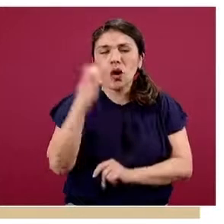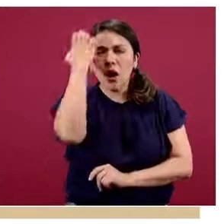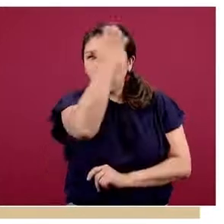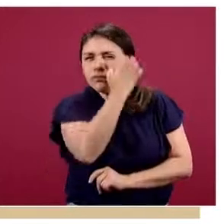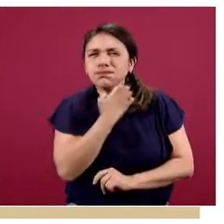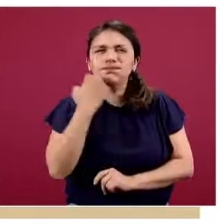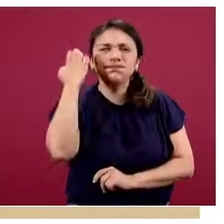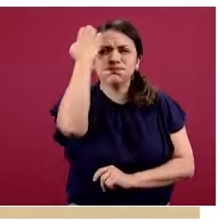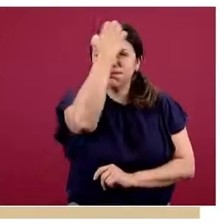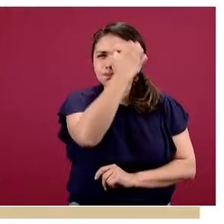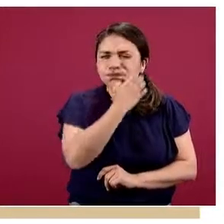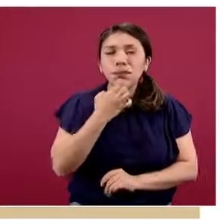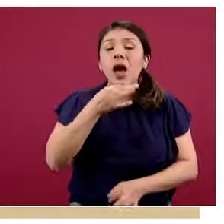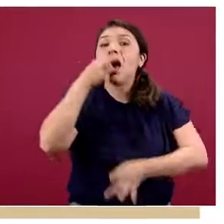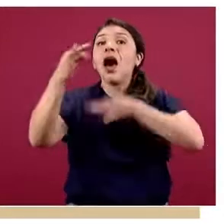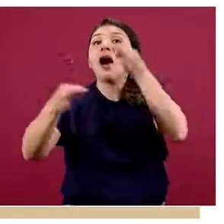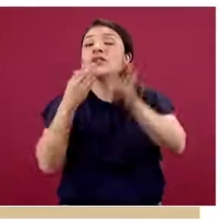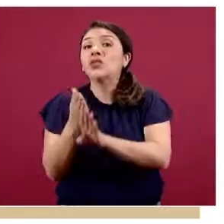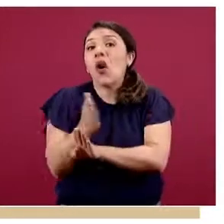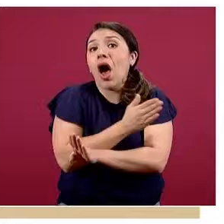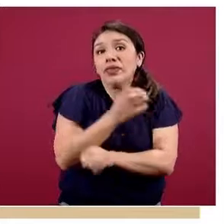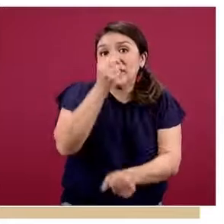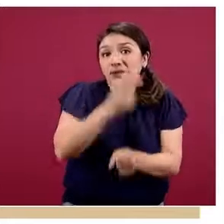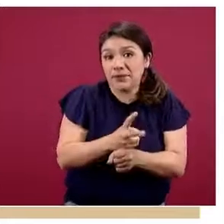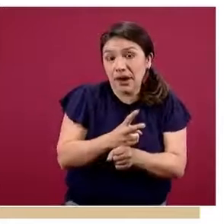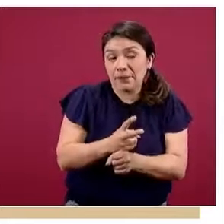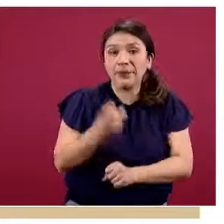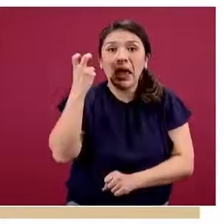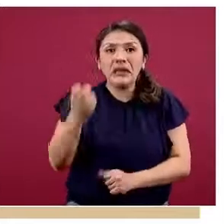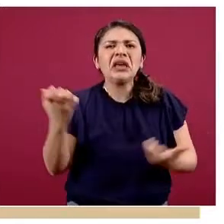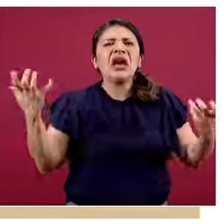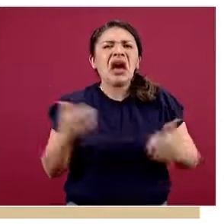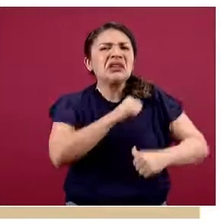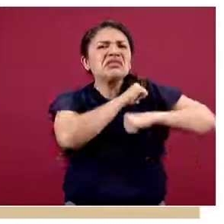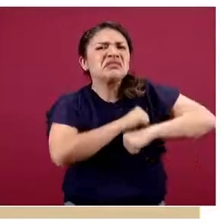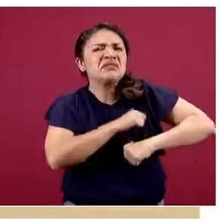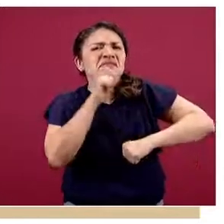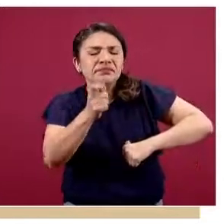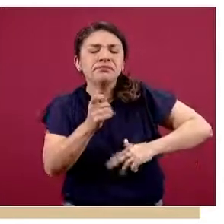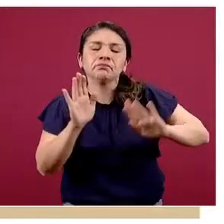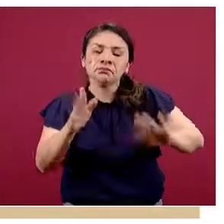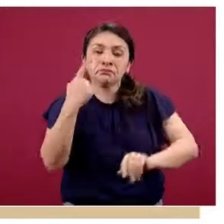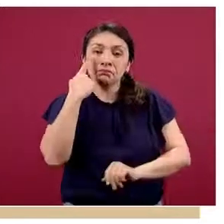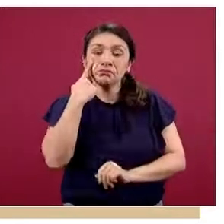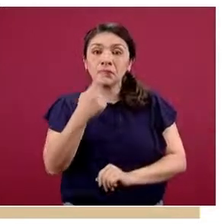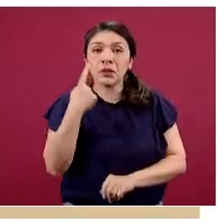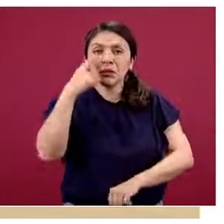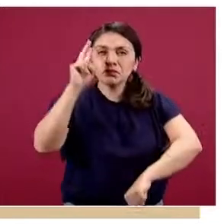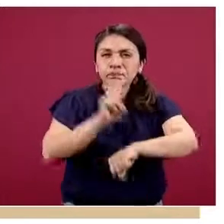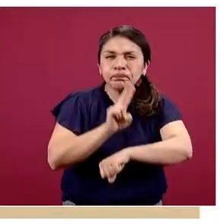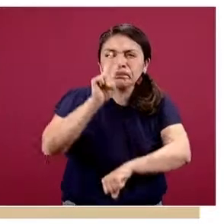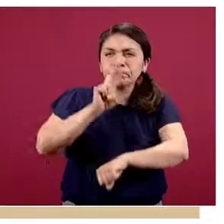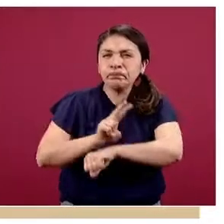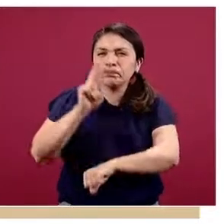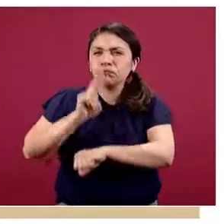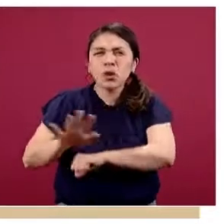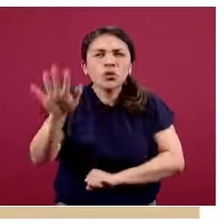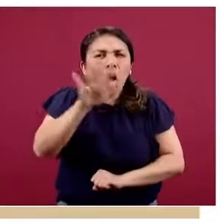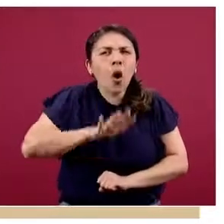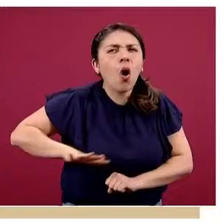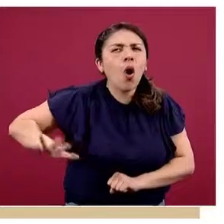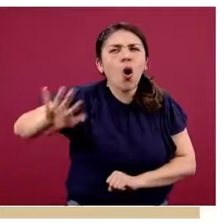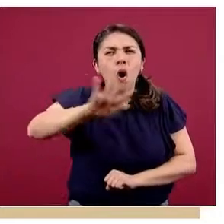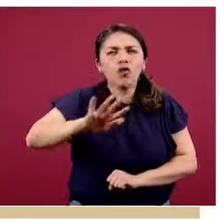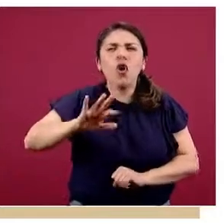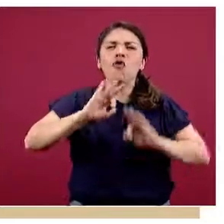monitoreo y el alertamiento oportuno. Entonces, este sistema lo que se encarga de hacer es básicamente estar vigilando todos los sistemas formales